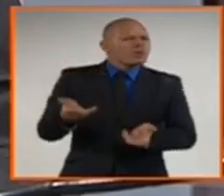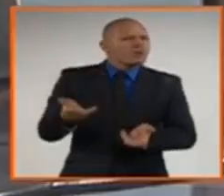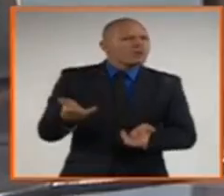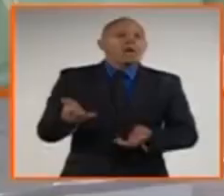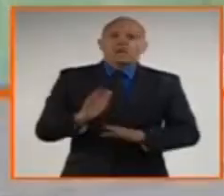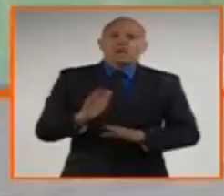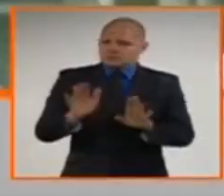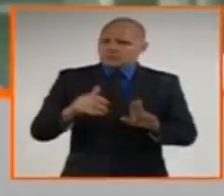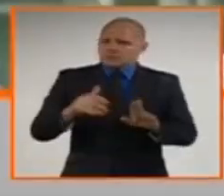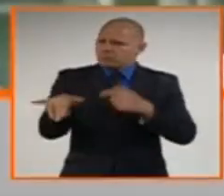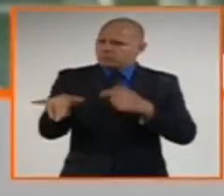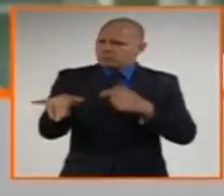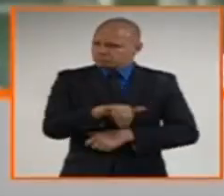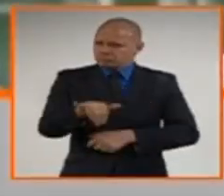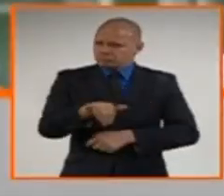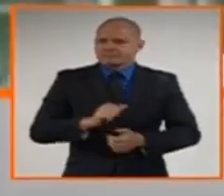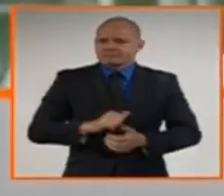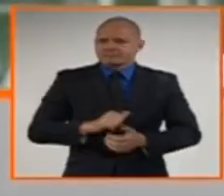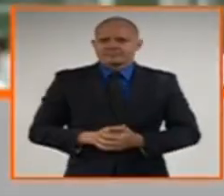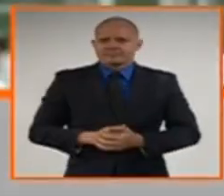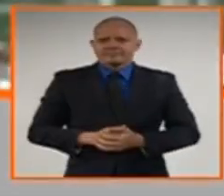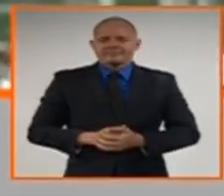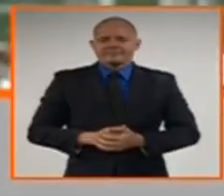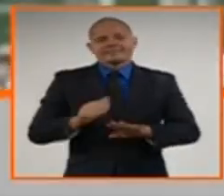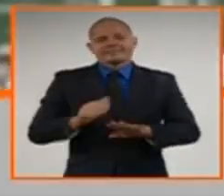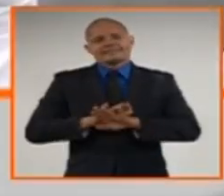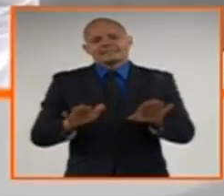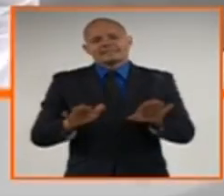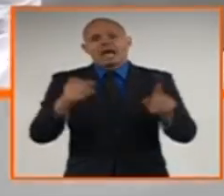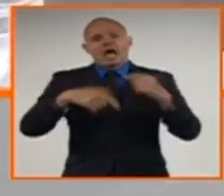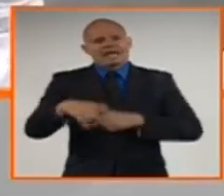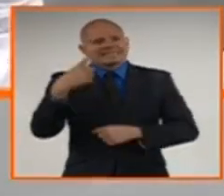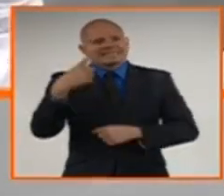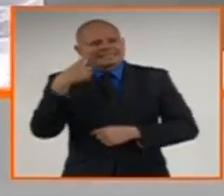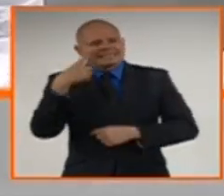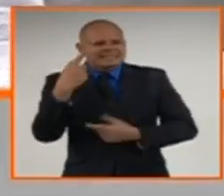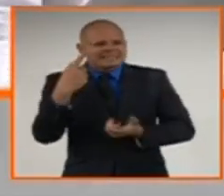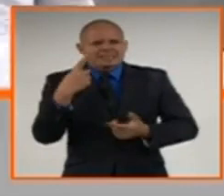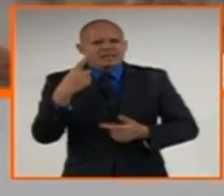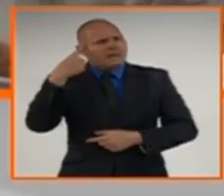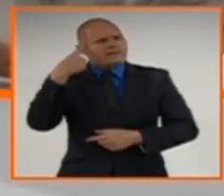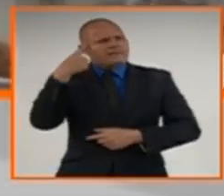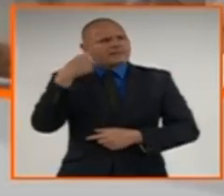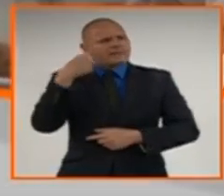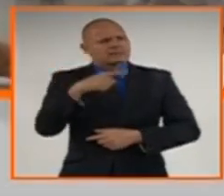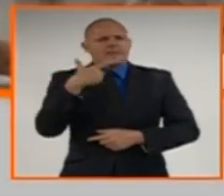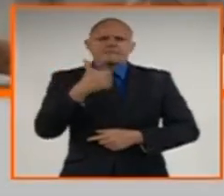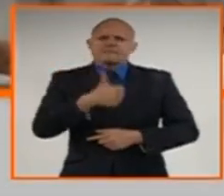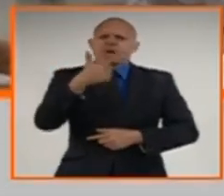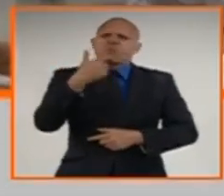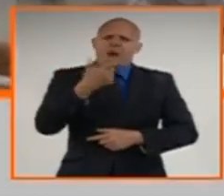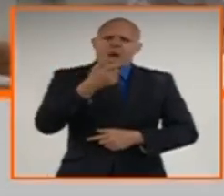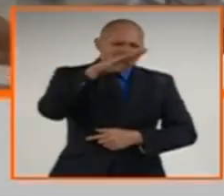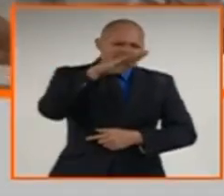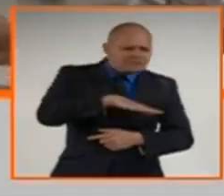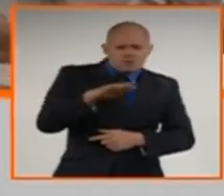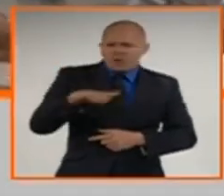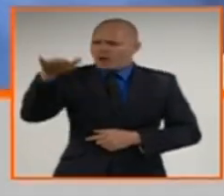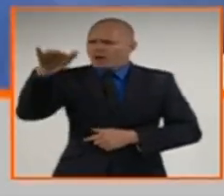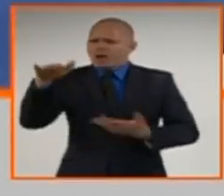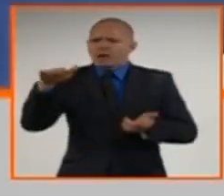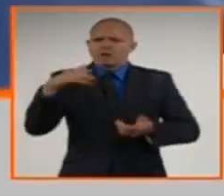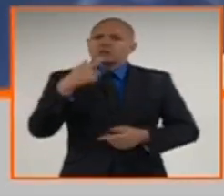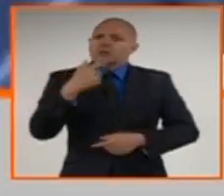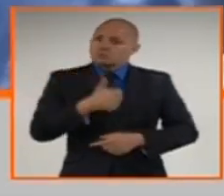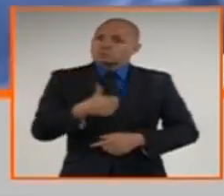que suponíamos que si donde más chance tenían de funcionar era justamente la población pediátrica. Y fue una vacuna que se desarrolla como